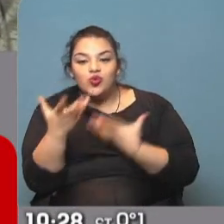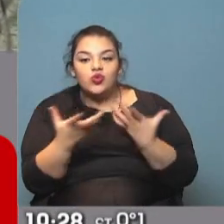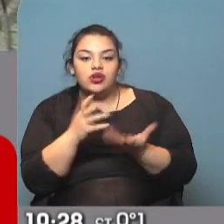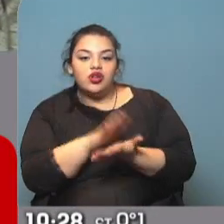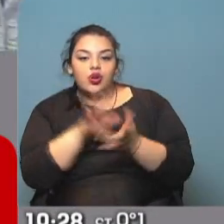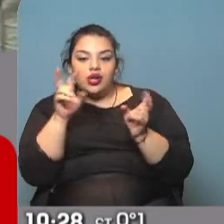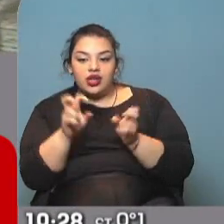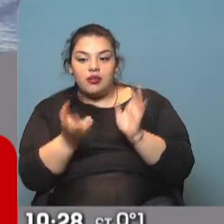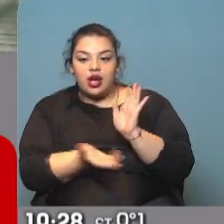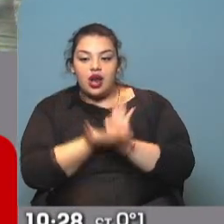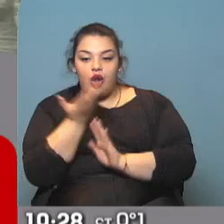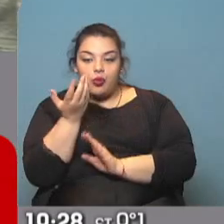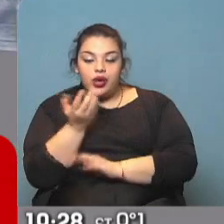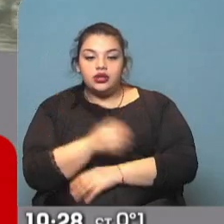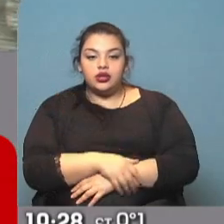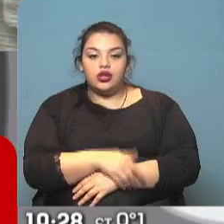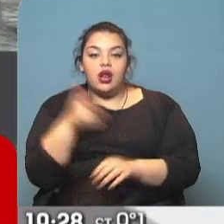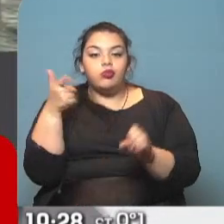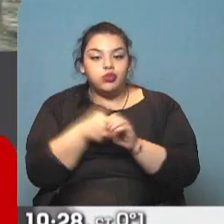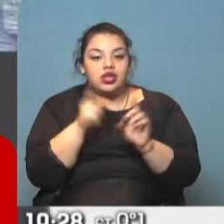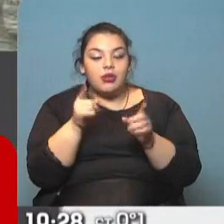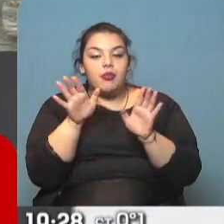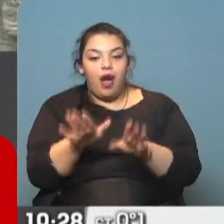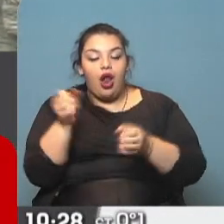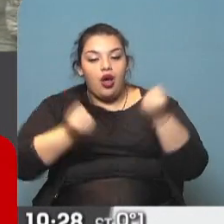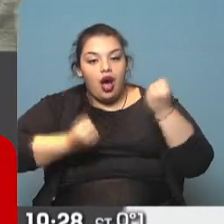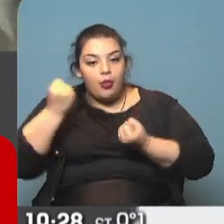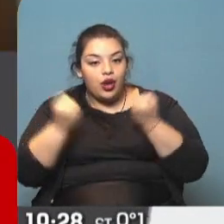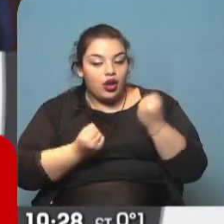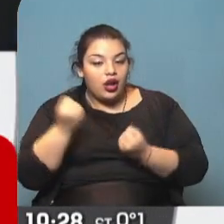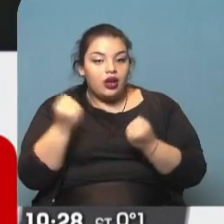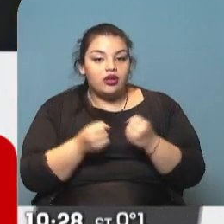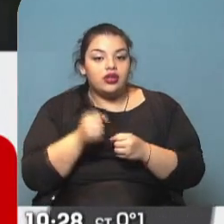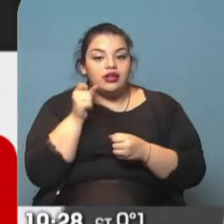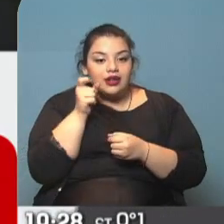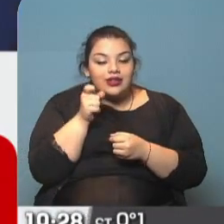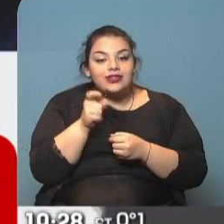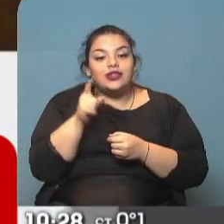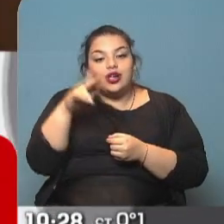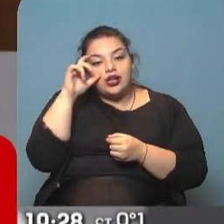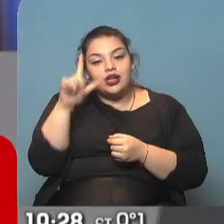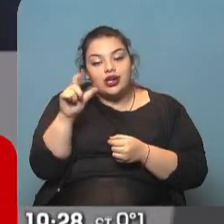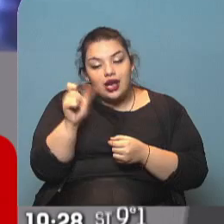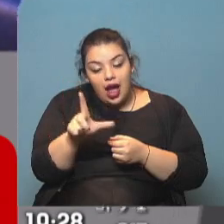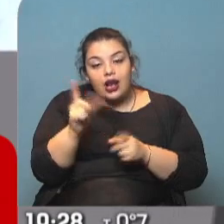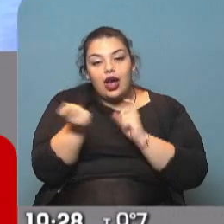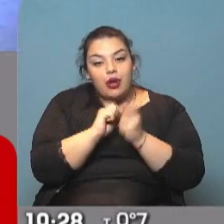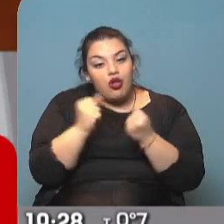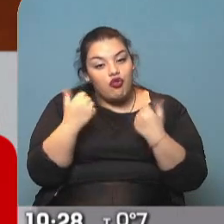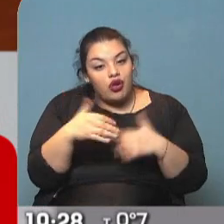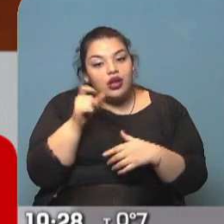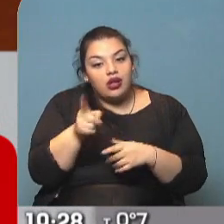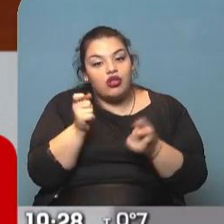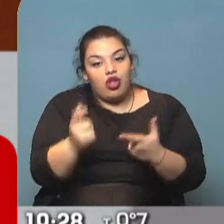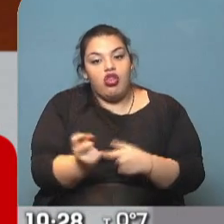respecto al aumento en los combustibles y al paro de camioneros, y eso genera presión en el real. El real se viene devaluando fuerte, y eso genera dos problemas para